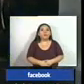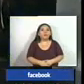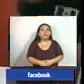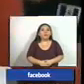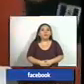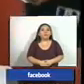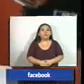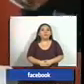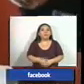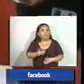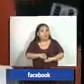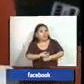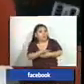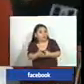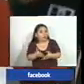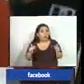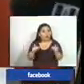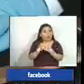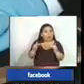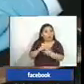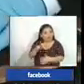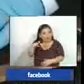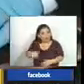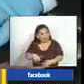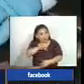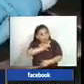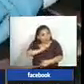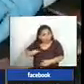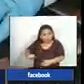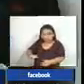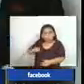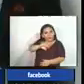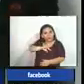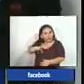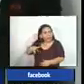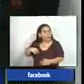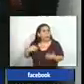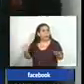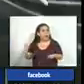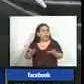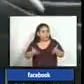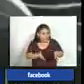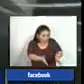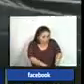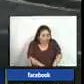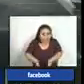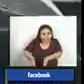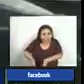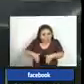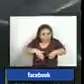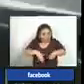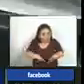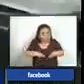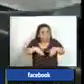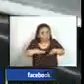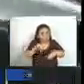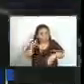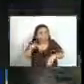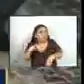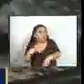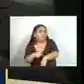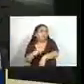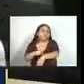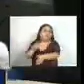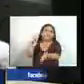También le contamos cómo una familia salvadoreña dedicada a la sastrería durante décadas ha sabido aprovechar una